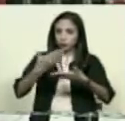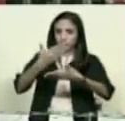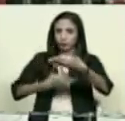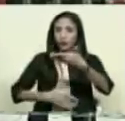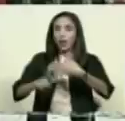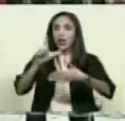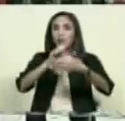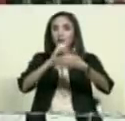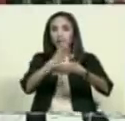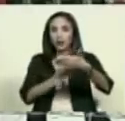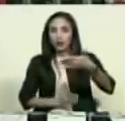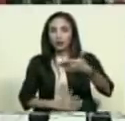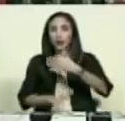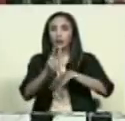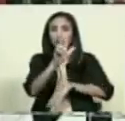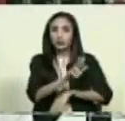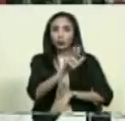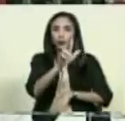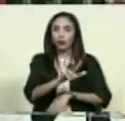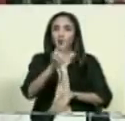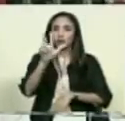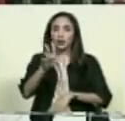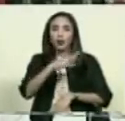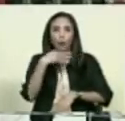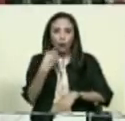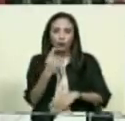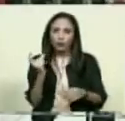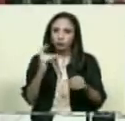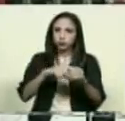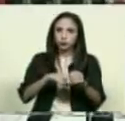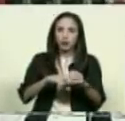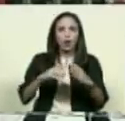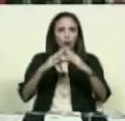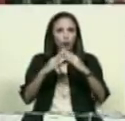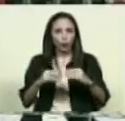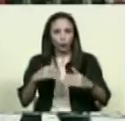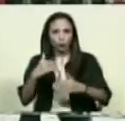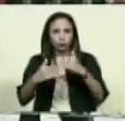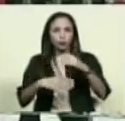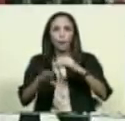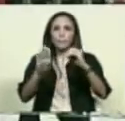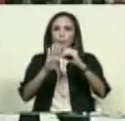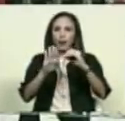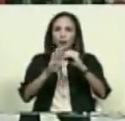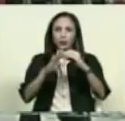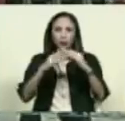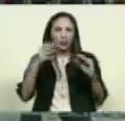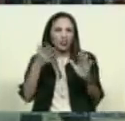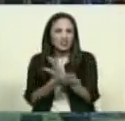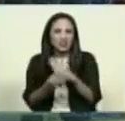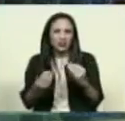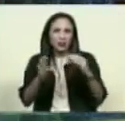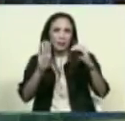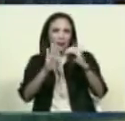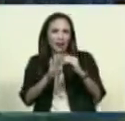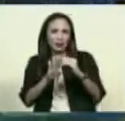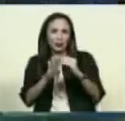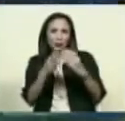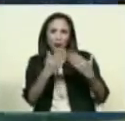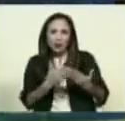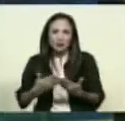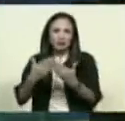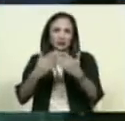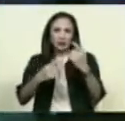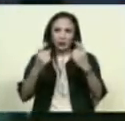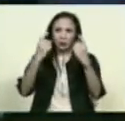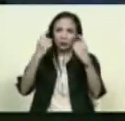listado de 333 jóvenes inscritos para el tema, abordar todo lo que es el tema de la criptomoneda, el estudio, la socialización y la difusión